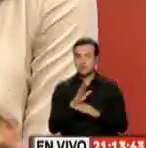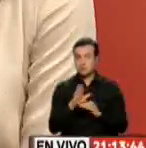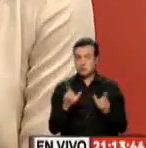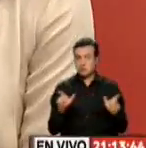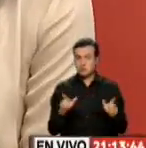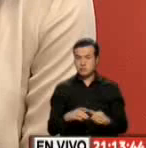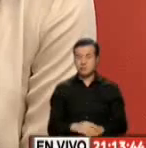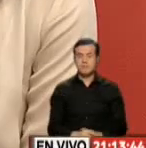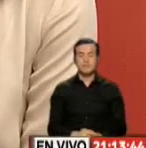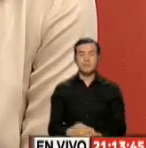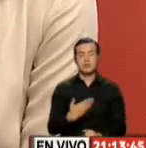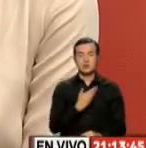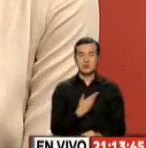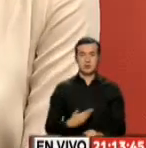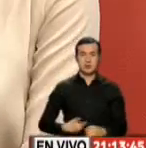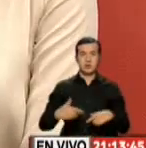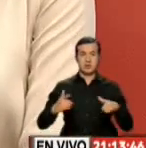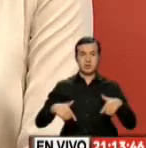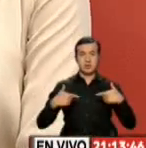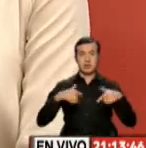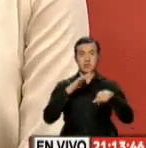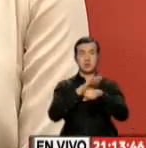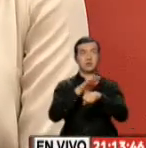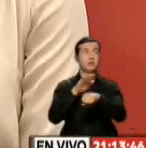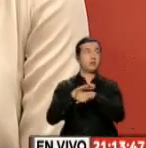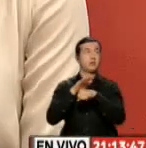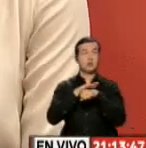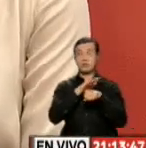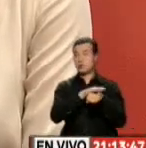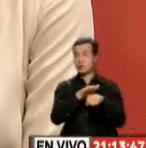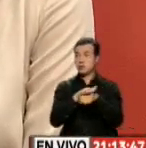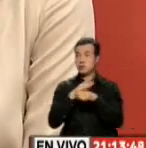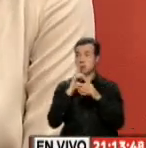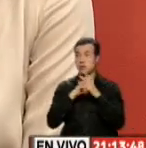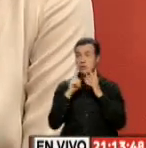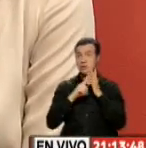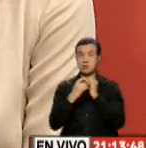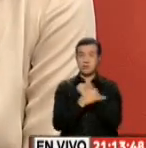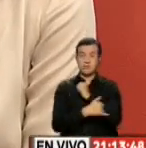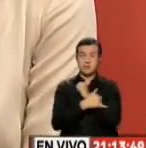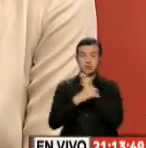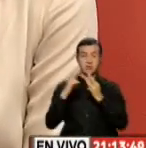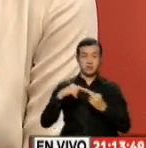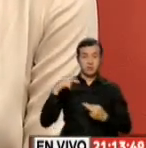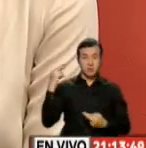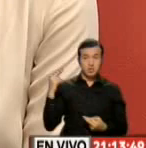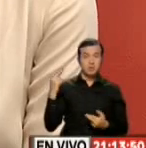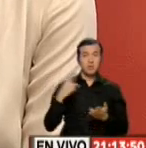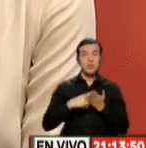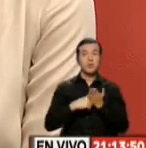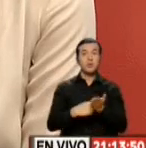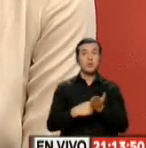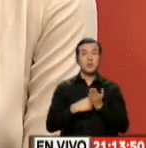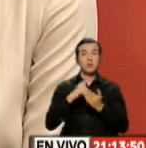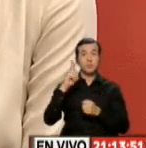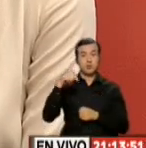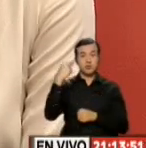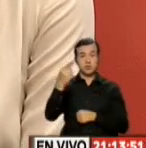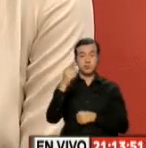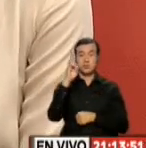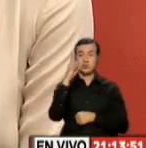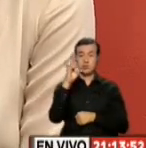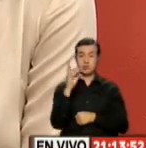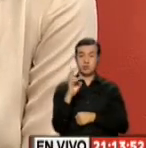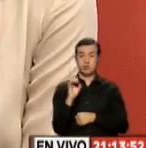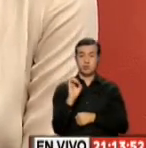de considerar. Ahora, el presidente Lenín Moreno ha hecho un llamado a los diferentes países de la región para una reunión el próximo 17,